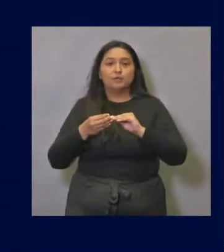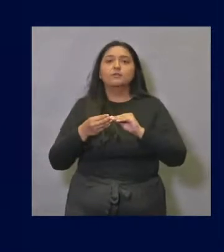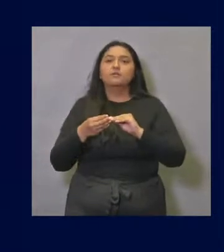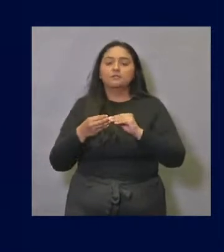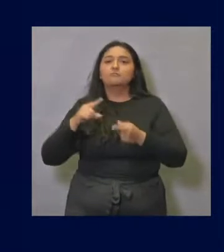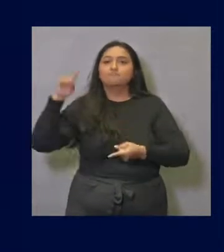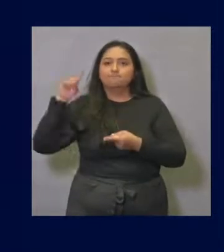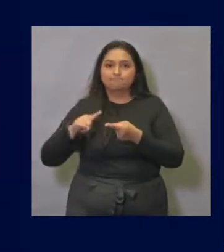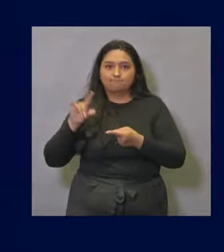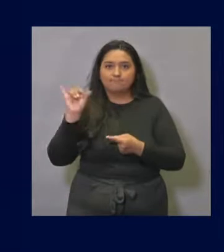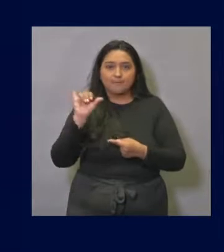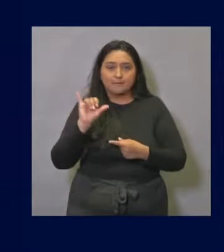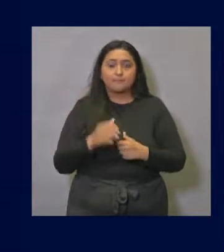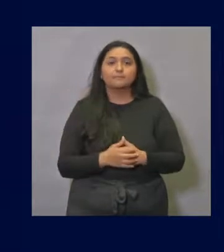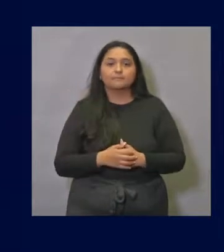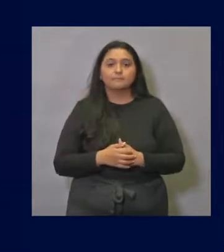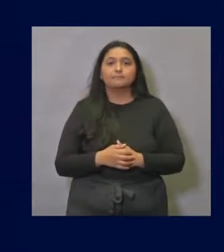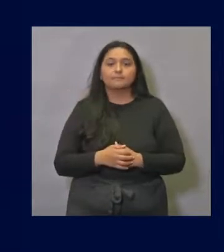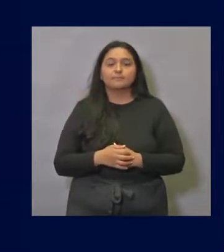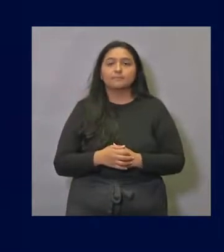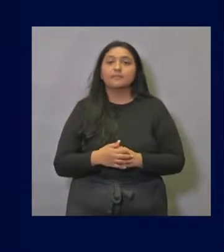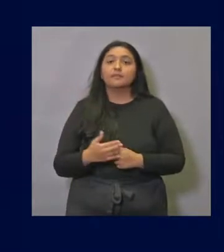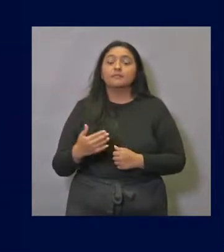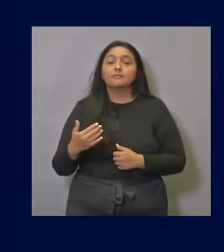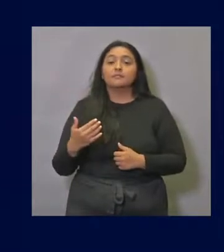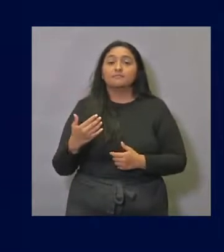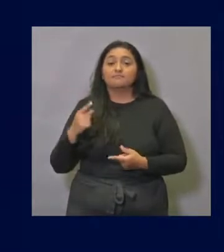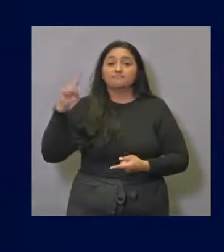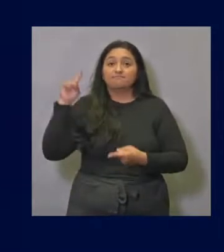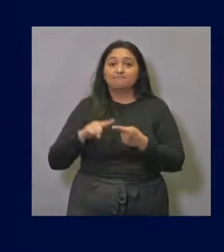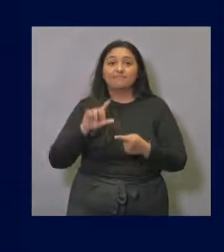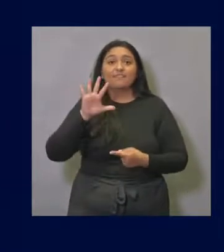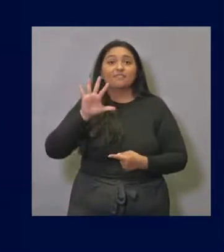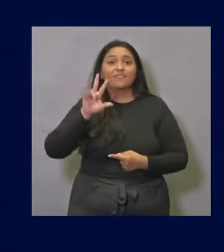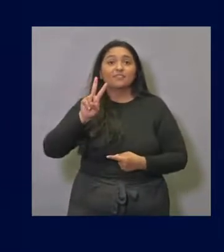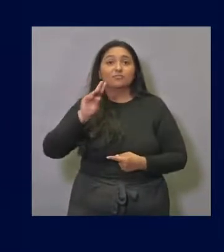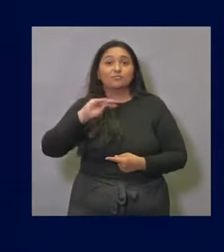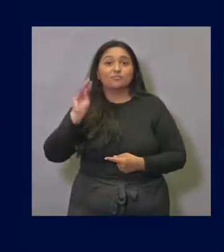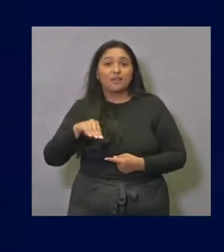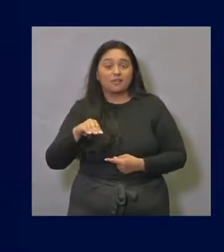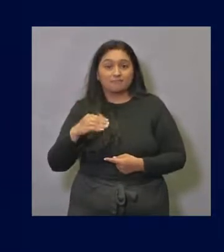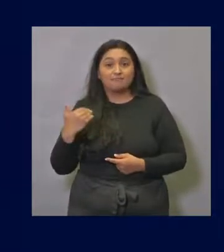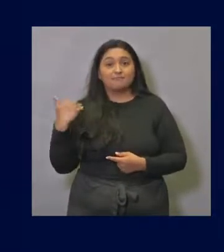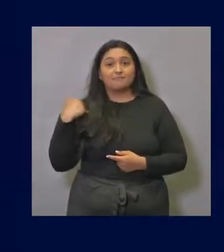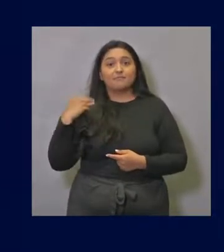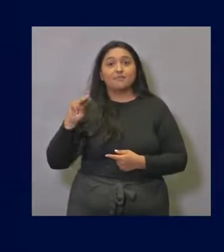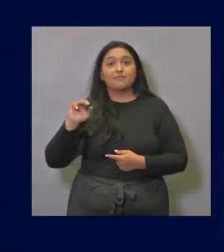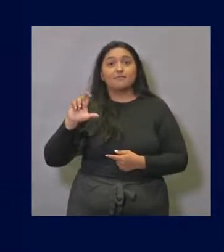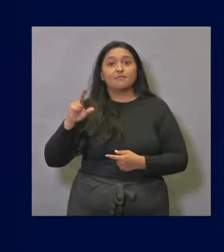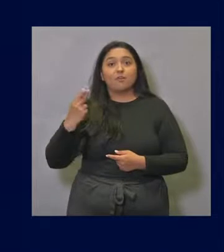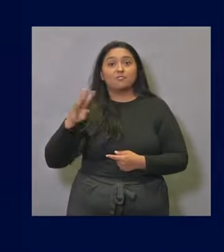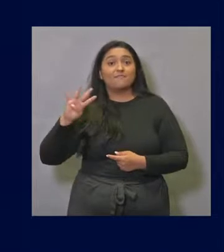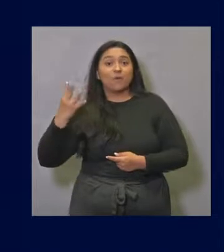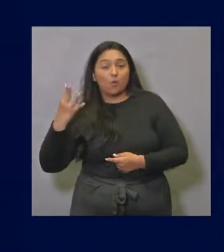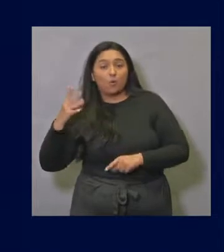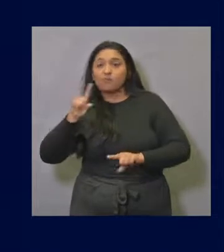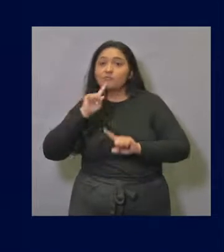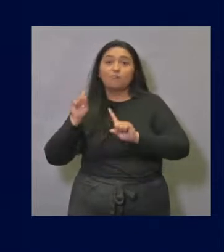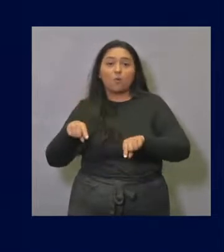una disminución aún mayor, cayendo un 56% desde el 4 de marzo, cuando